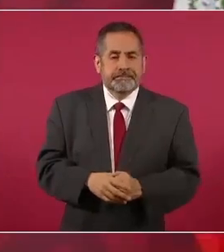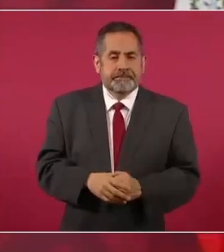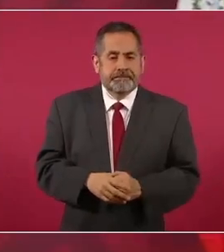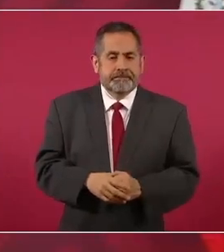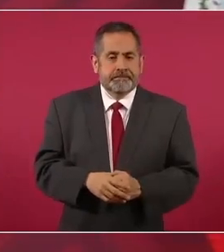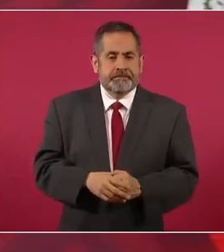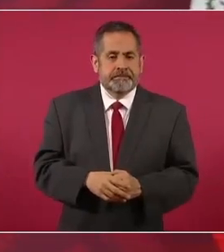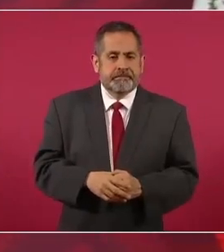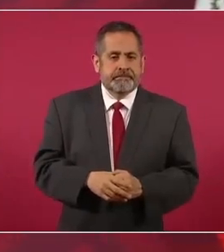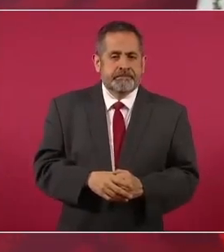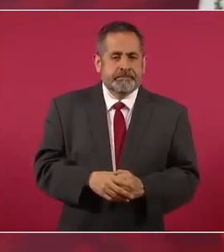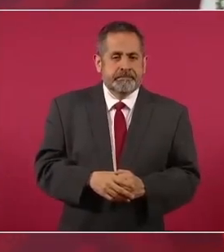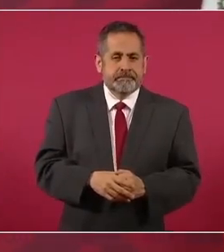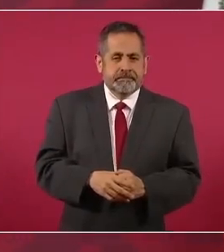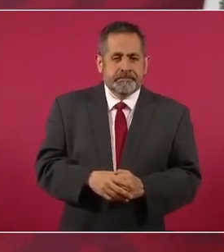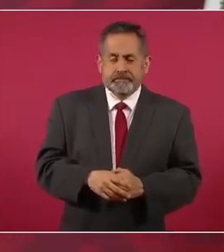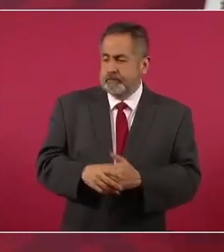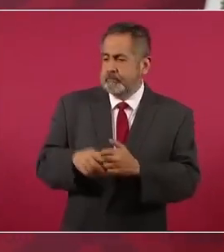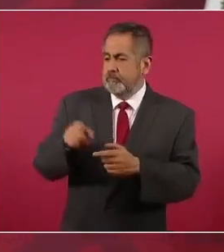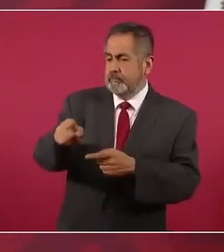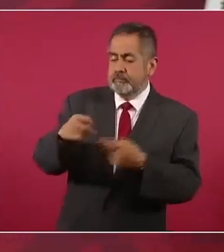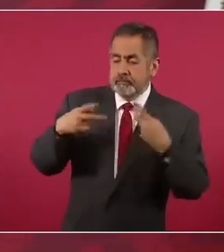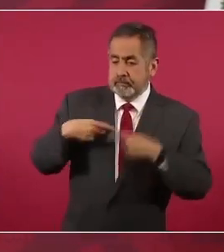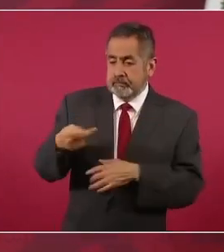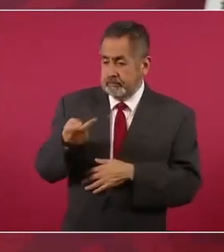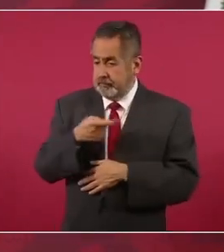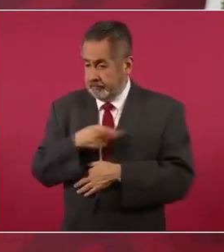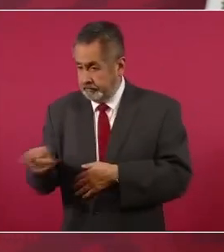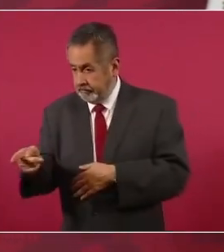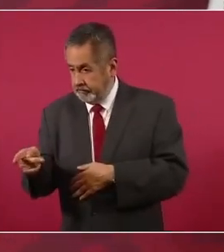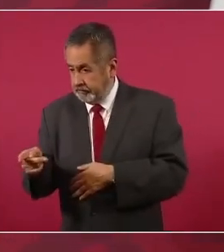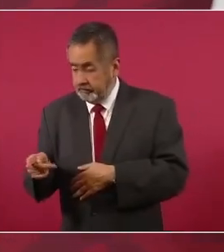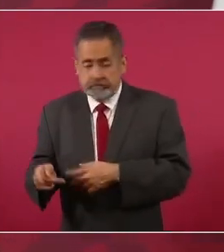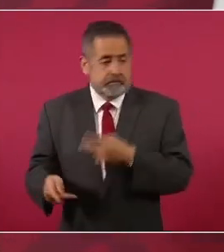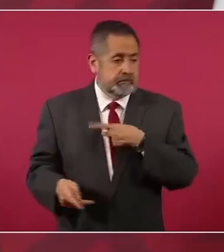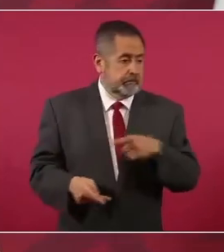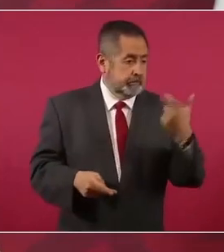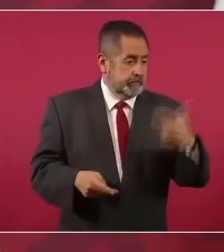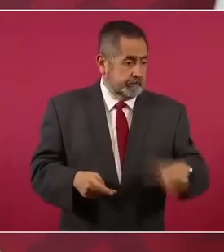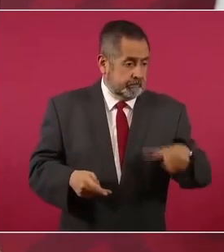valga lo mismo el voto de un pobre que el voto de un rico?